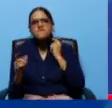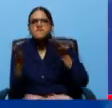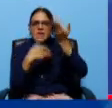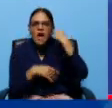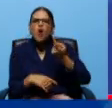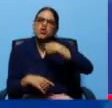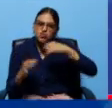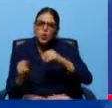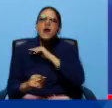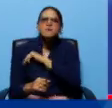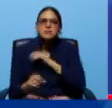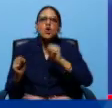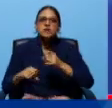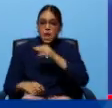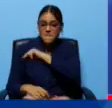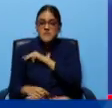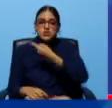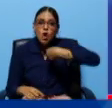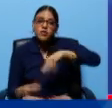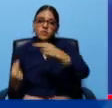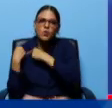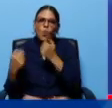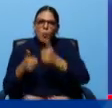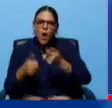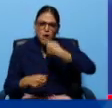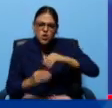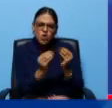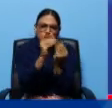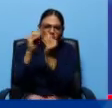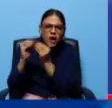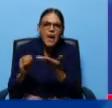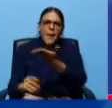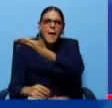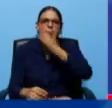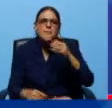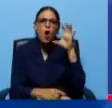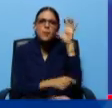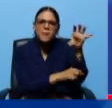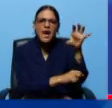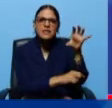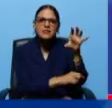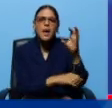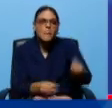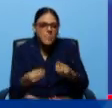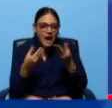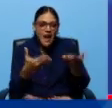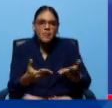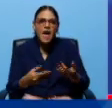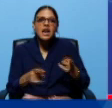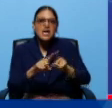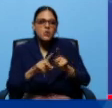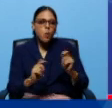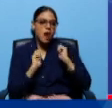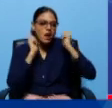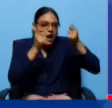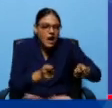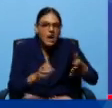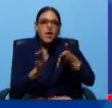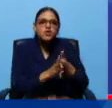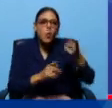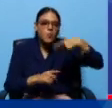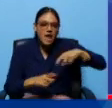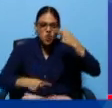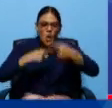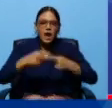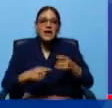misión. ¿Y cuál es la misión que tenemos? Crear el mejor país para dejarle en herencia a estos muchachos, la generación